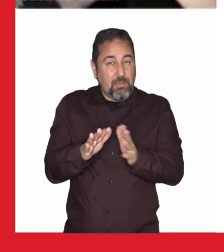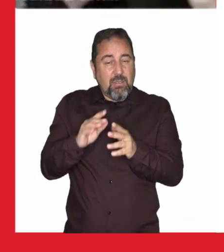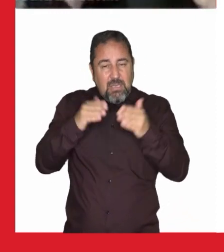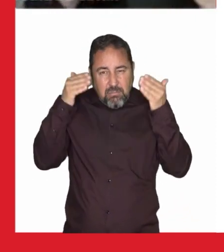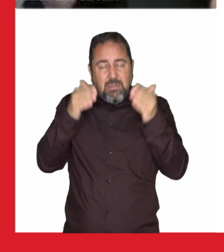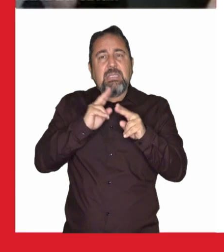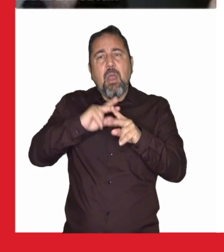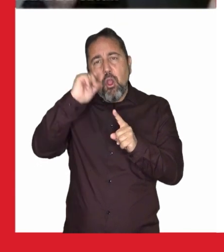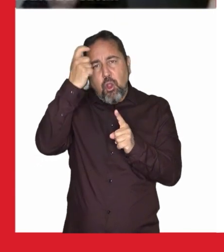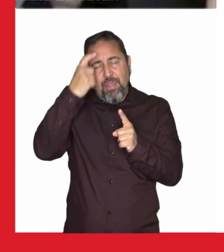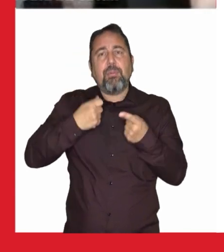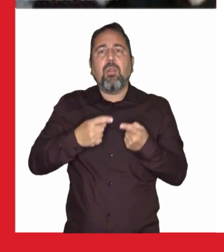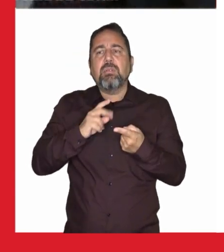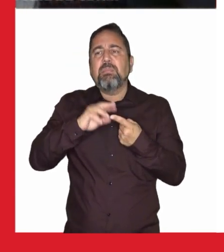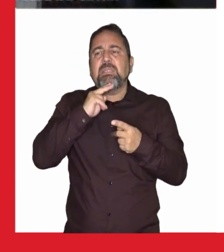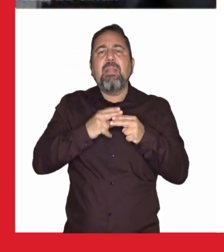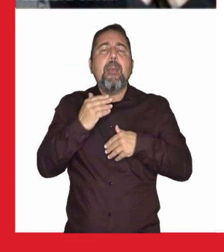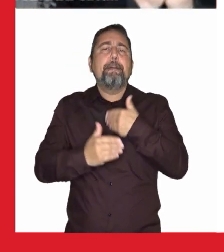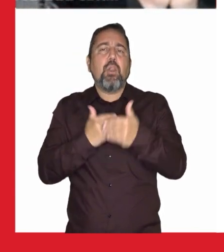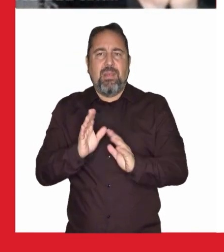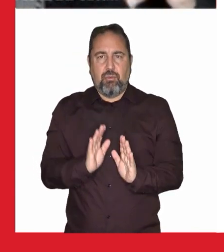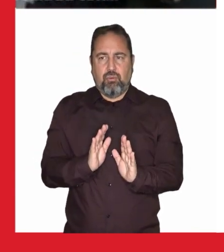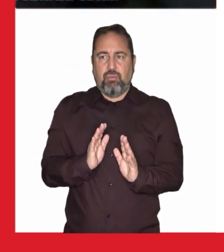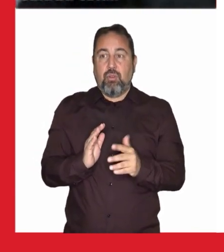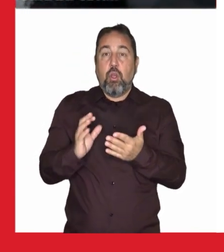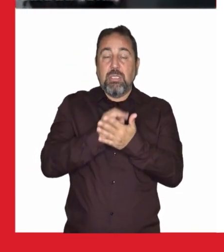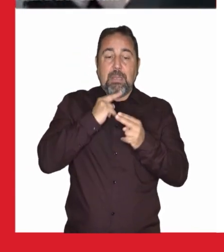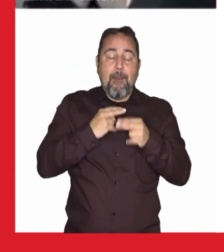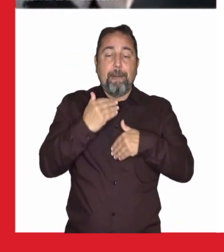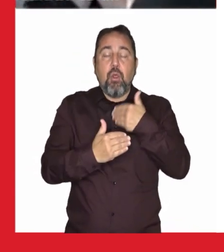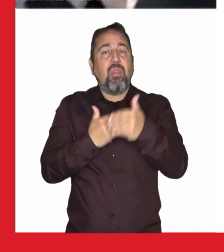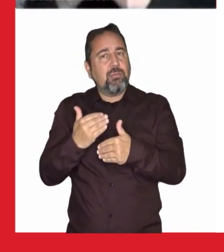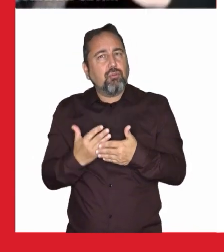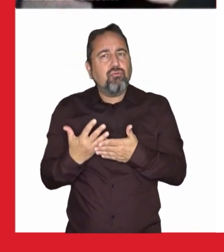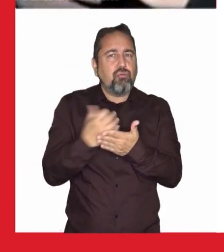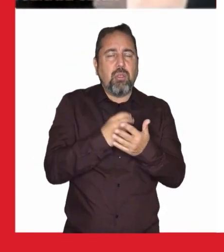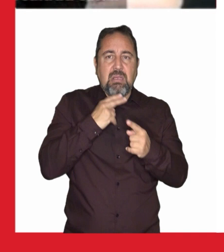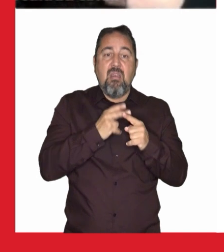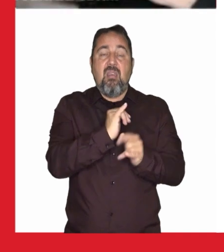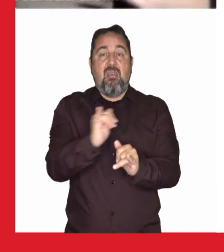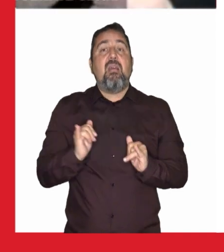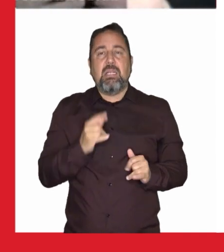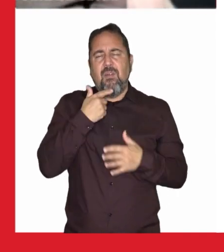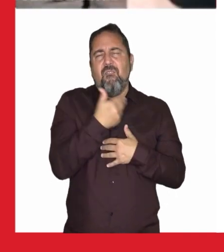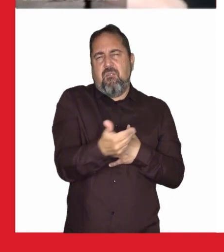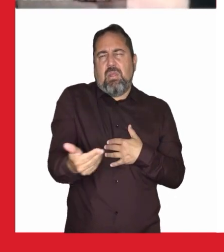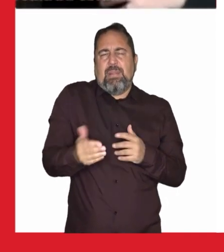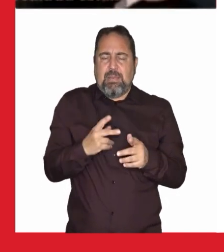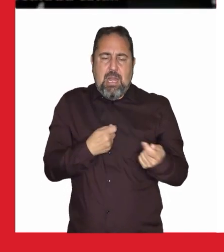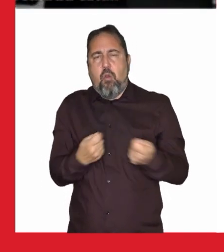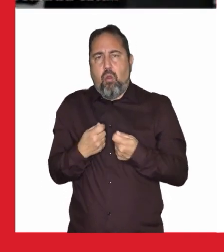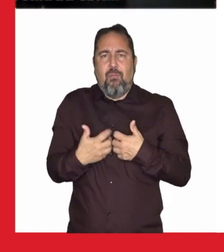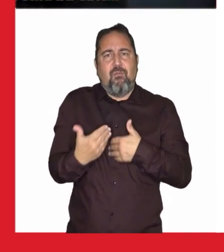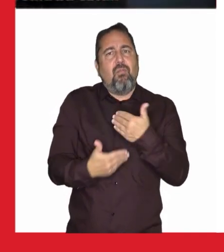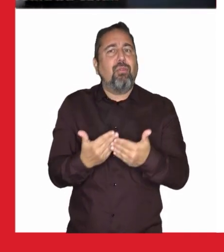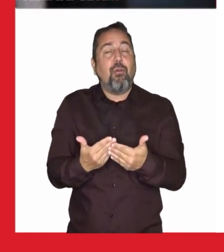lo que queremos es, con esa misma idea, en vez de centrarnos en el concepto de coste, centrarnos en el concepto de proceso. Es decir, todos esos procesos que